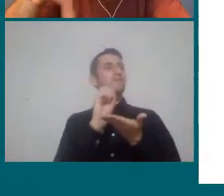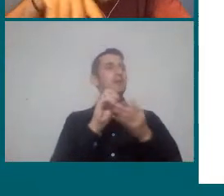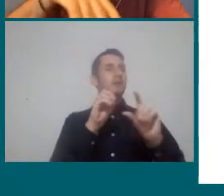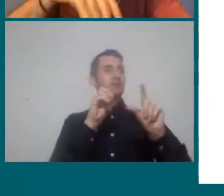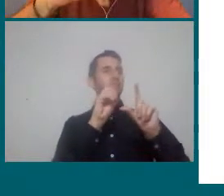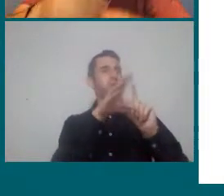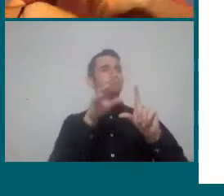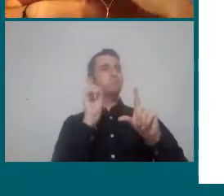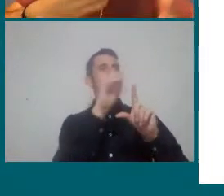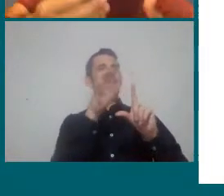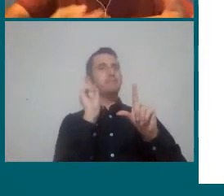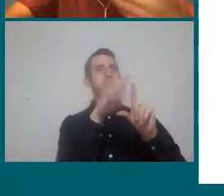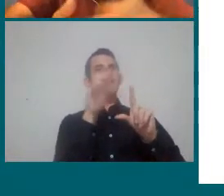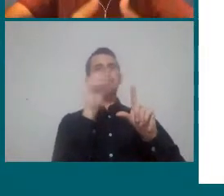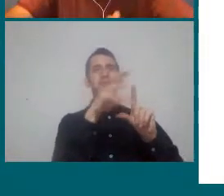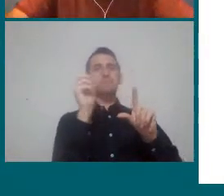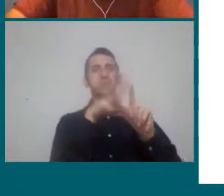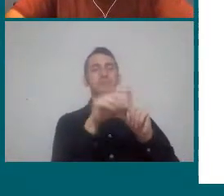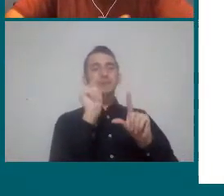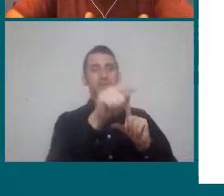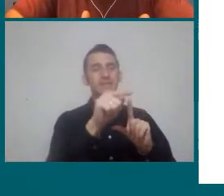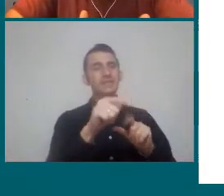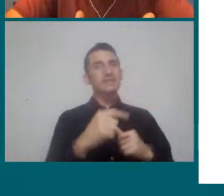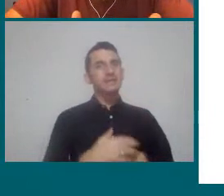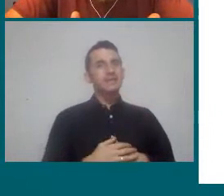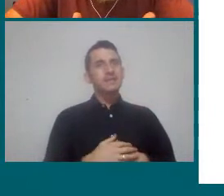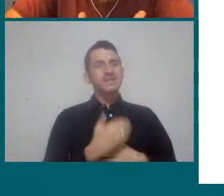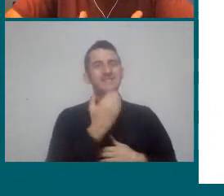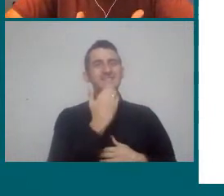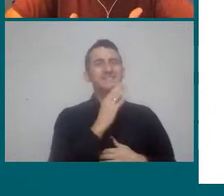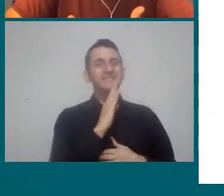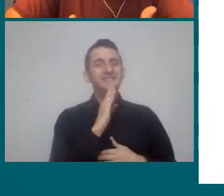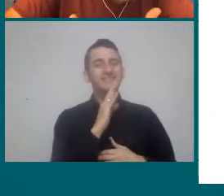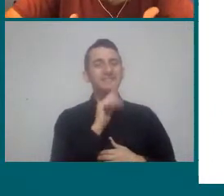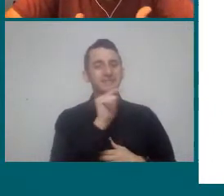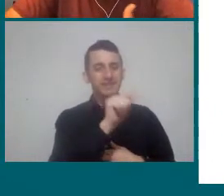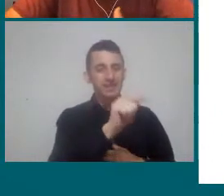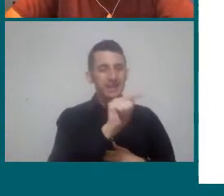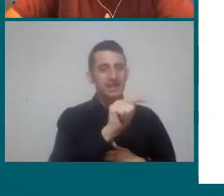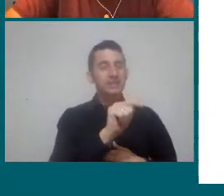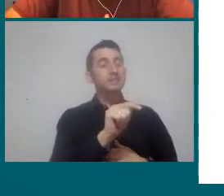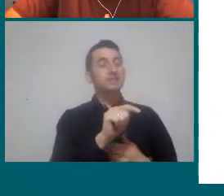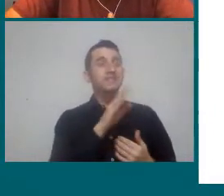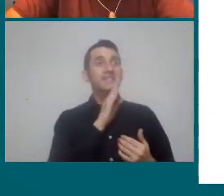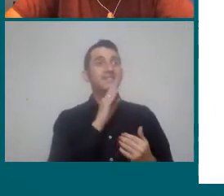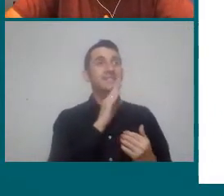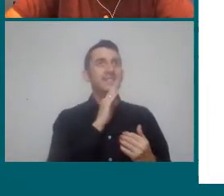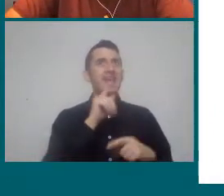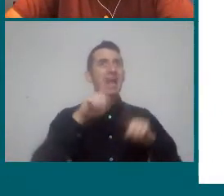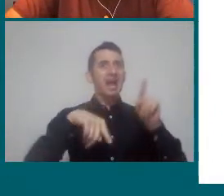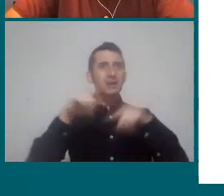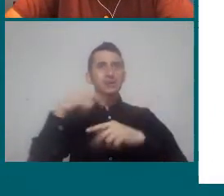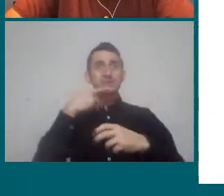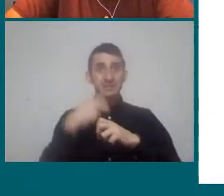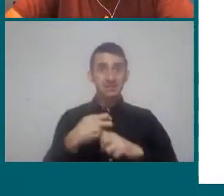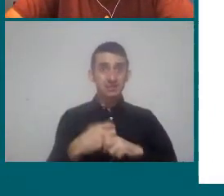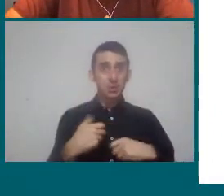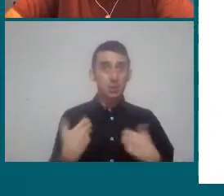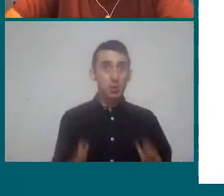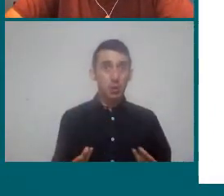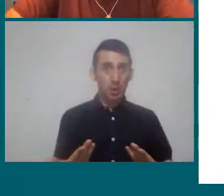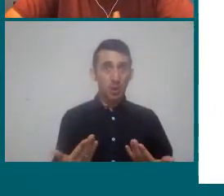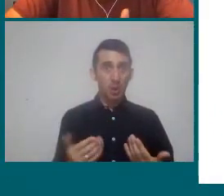vídeos, presentaciones y que luego hicieran ejercicios y nos los volcaran, ¿no? Entonces, ahí hemos tenido alguna dificultad en